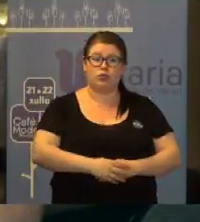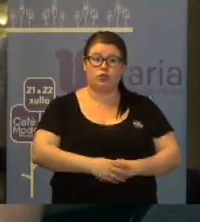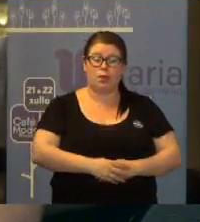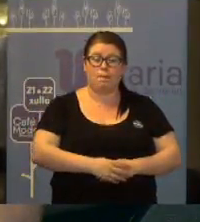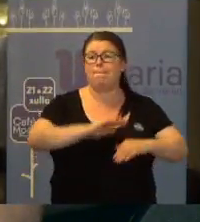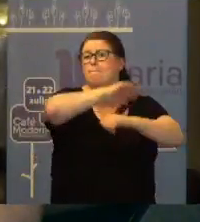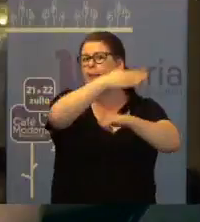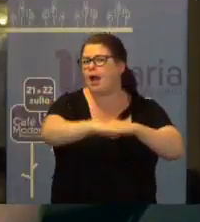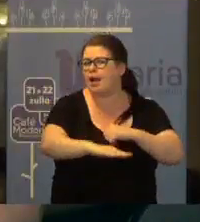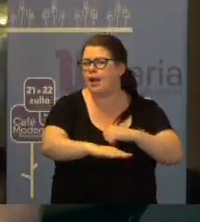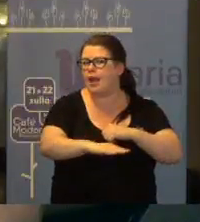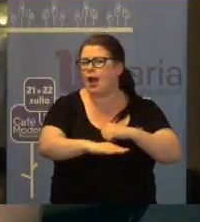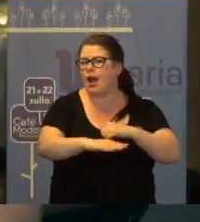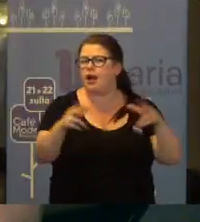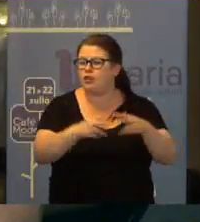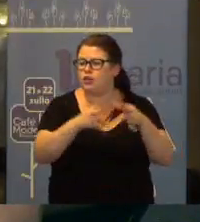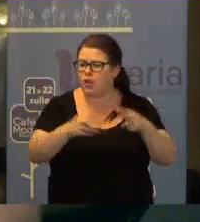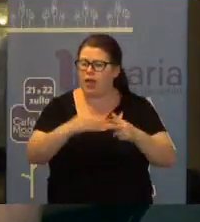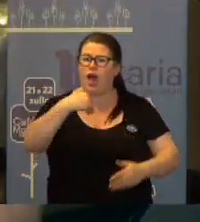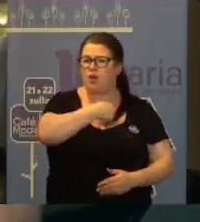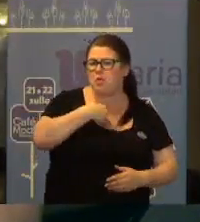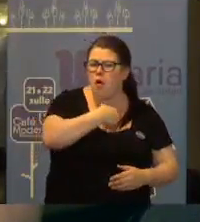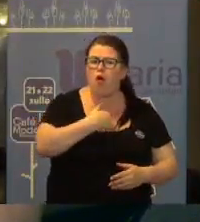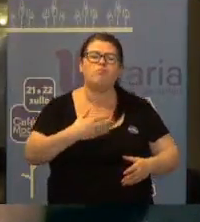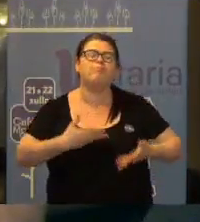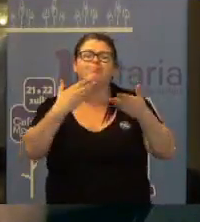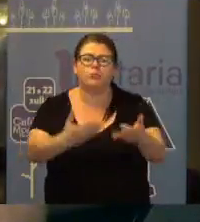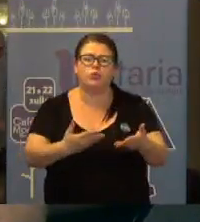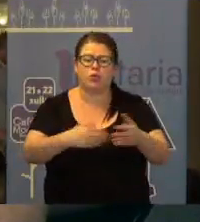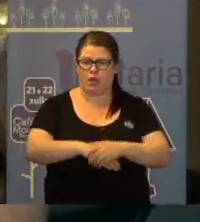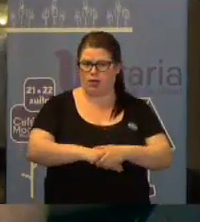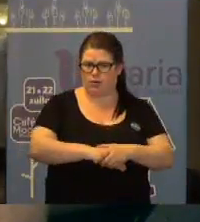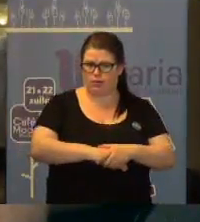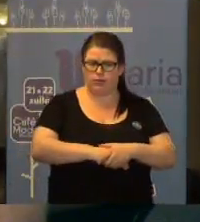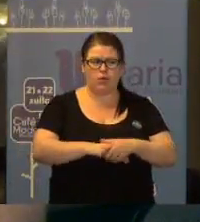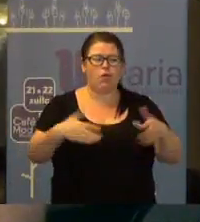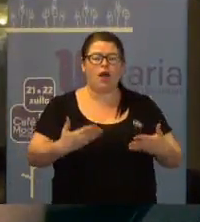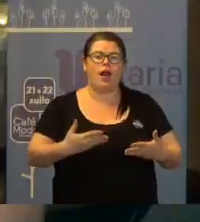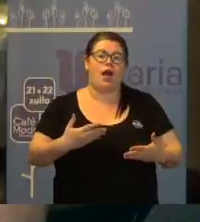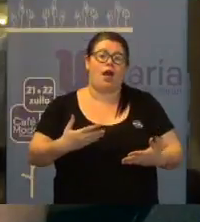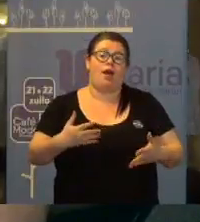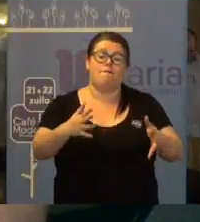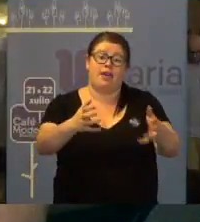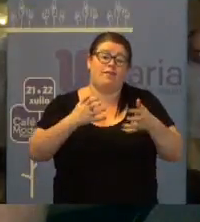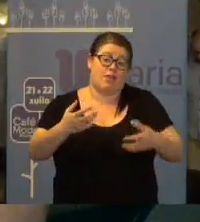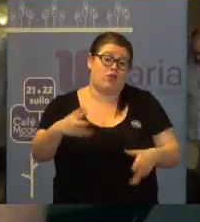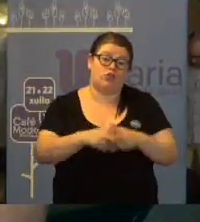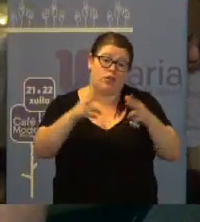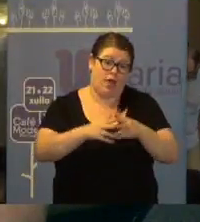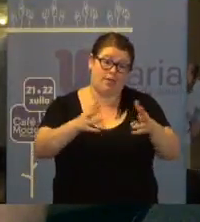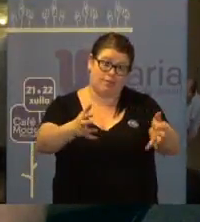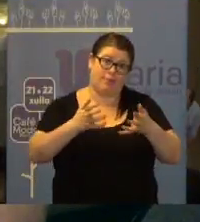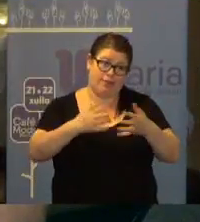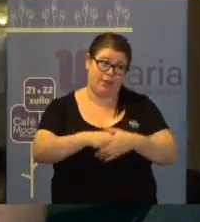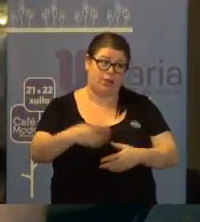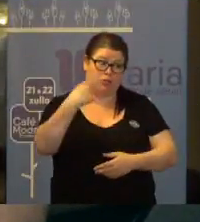Marea en beneficio da sociedade, non en beneficio dos seus diputados ou dos seus cargos públicos, en beneficio da sociedade. E eu creo que eso ten moi